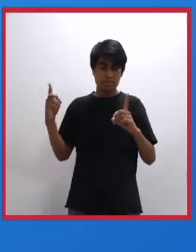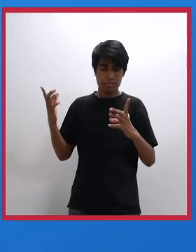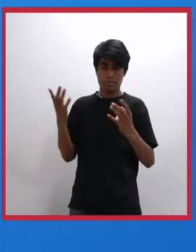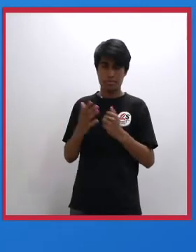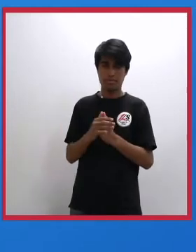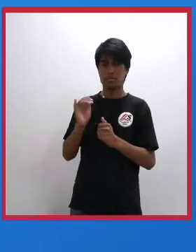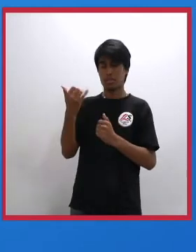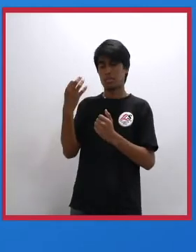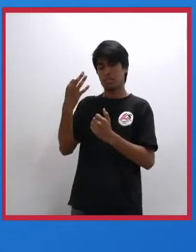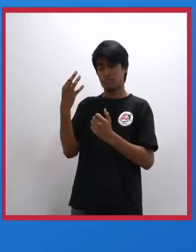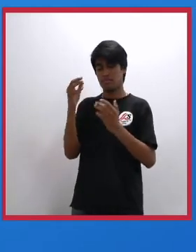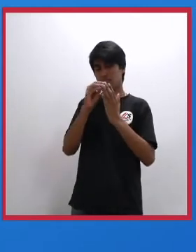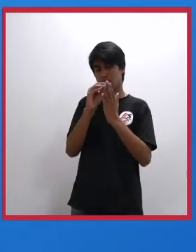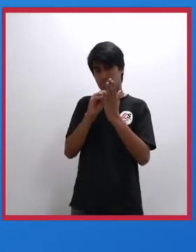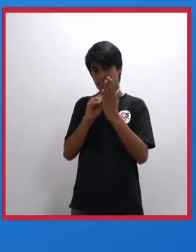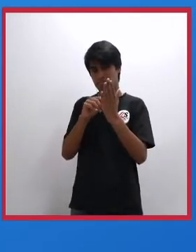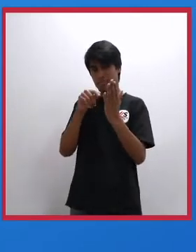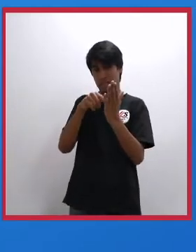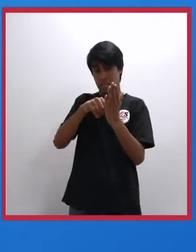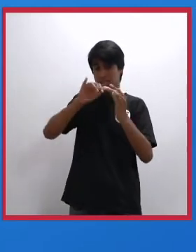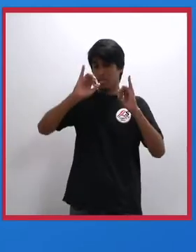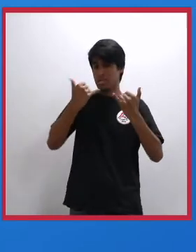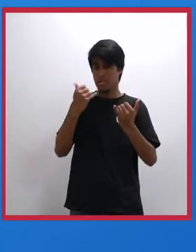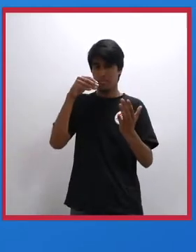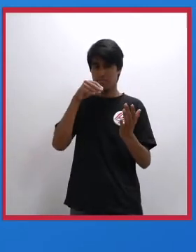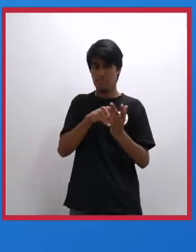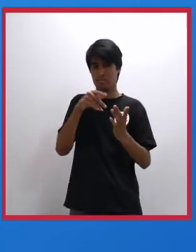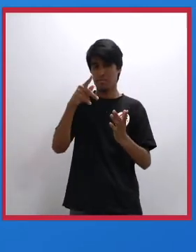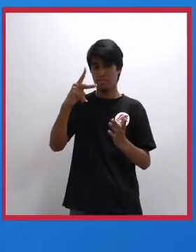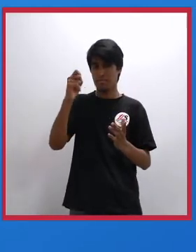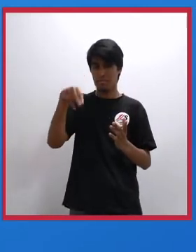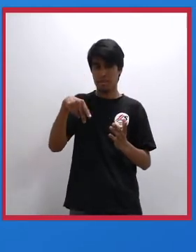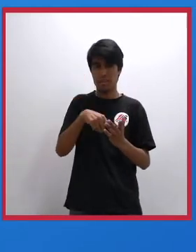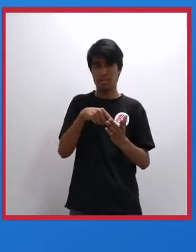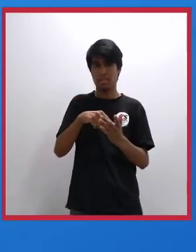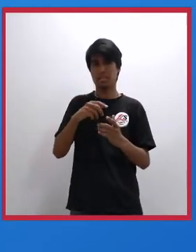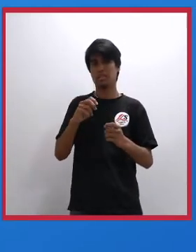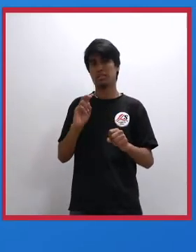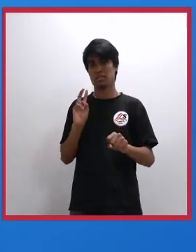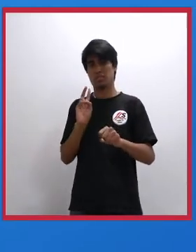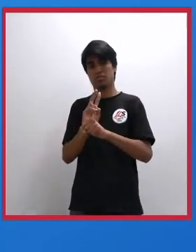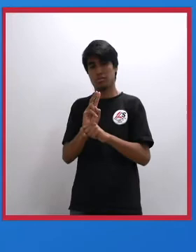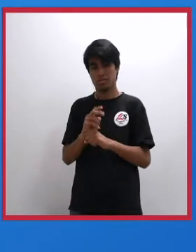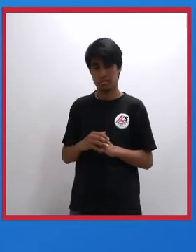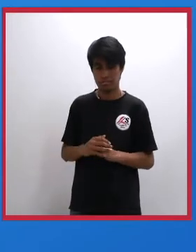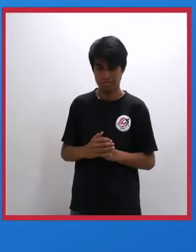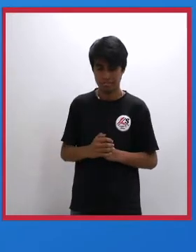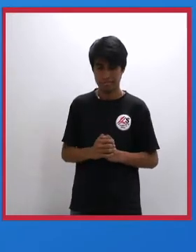estar establecido en el plan de seguridad de obras.